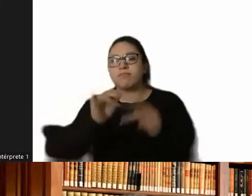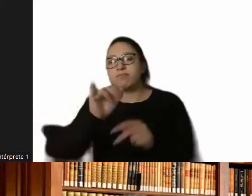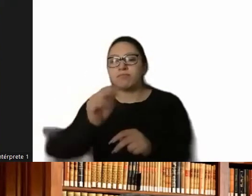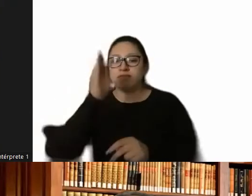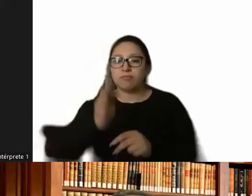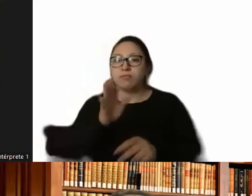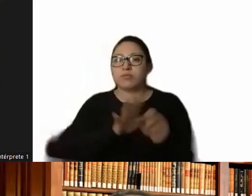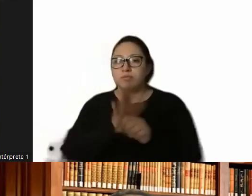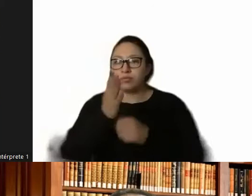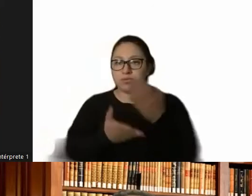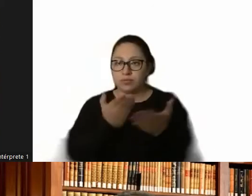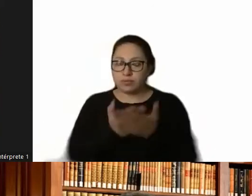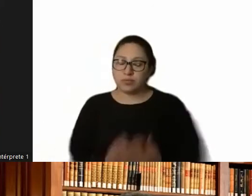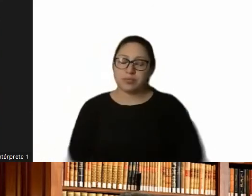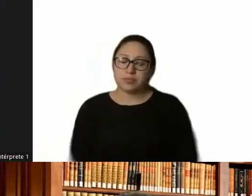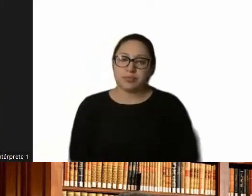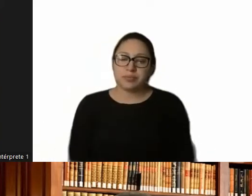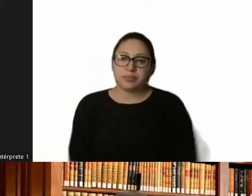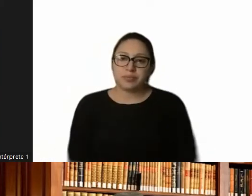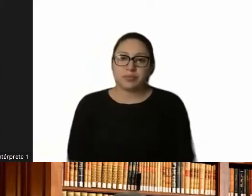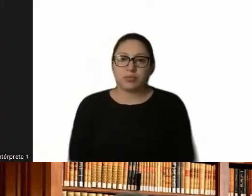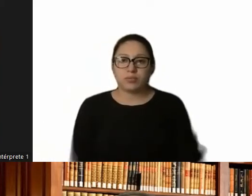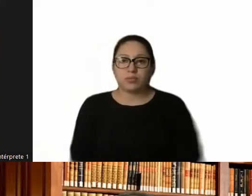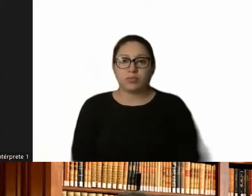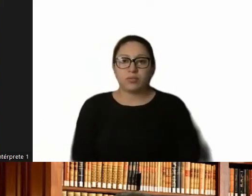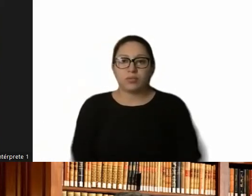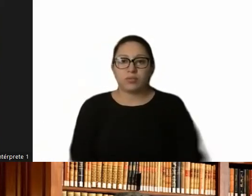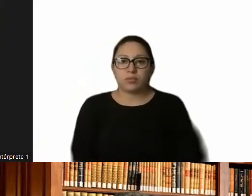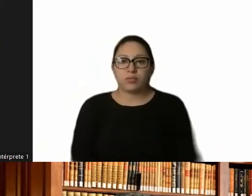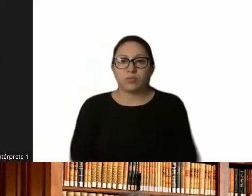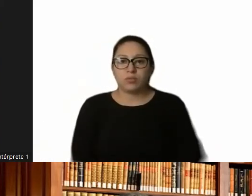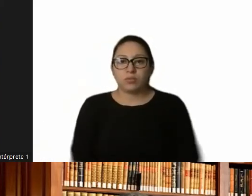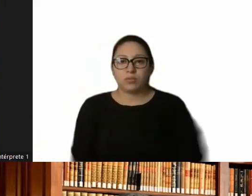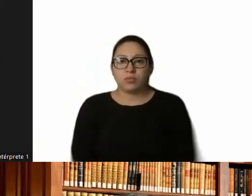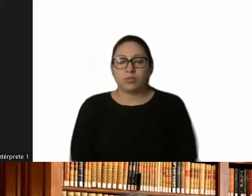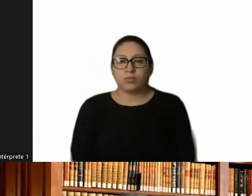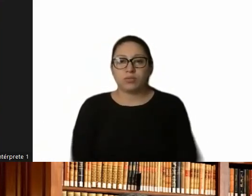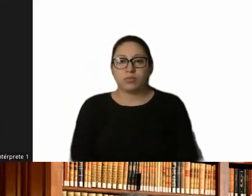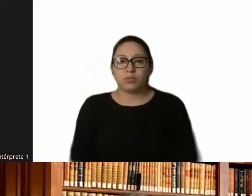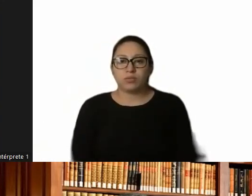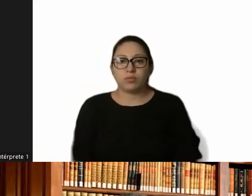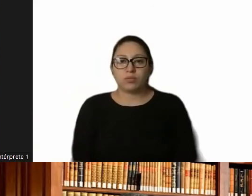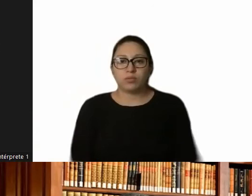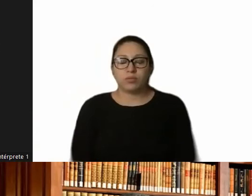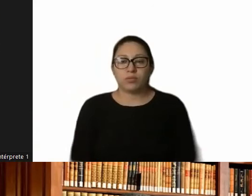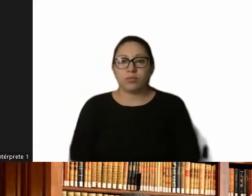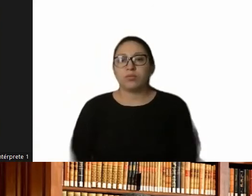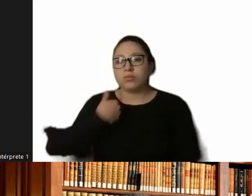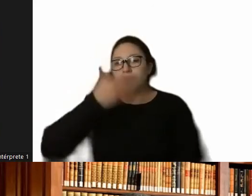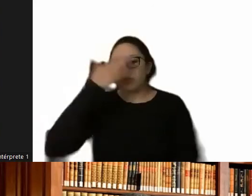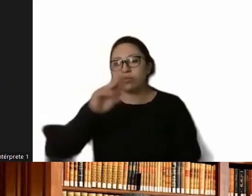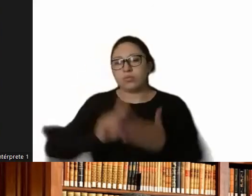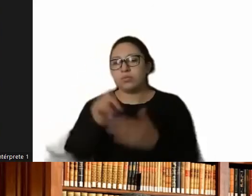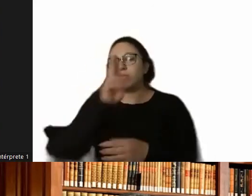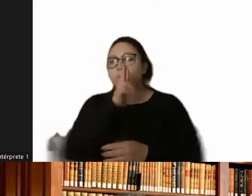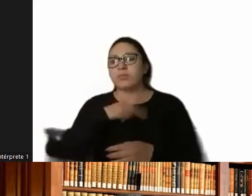Entonces, yo sé que van a volver a opinar y espero podamos avanzar lo más rápido posible.